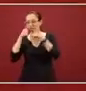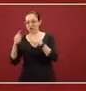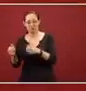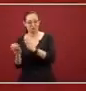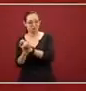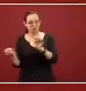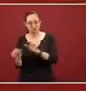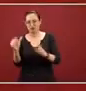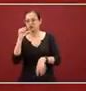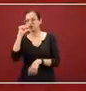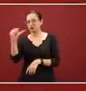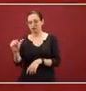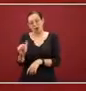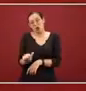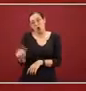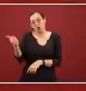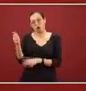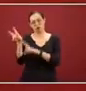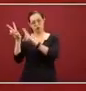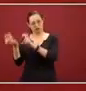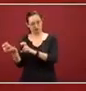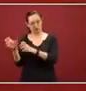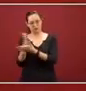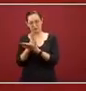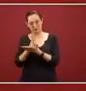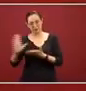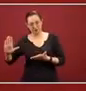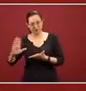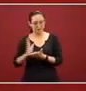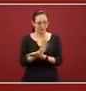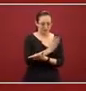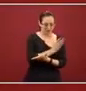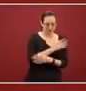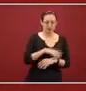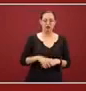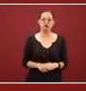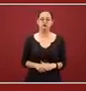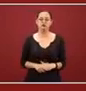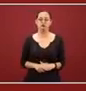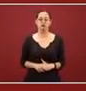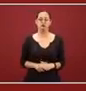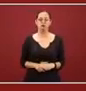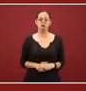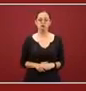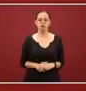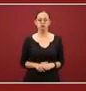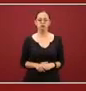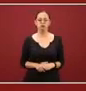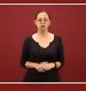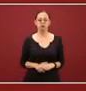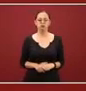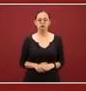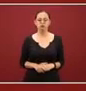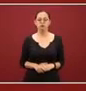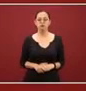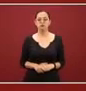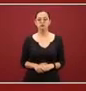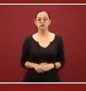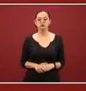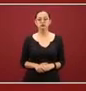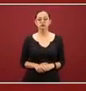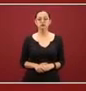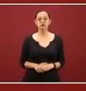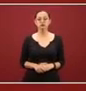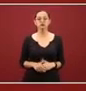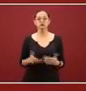atendieran pacientes con COVID. Y los hospitales, me parece que ya los había dicho en alguna ocasión,